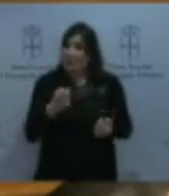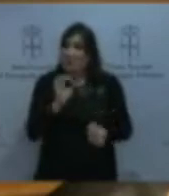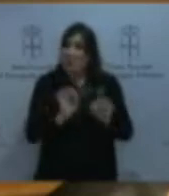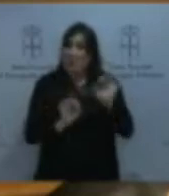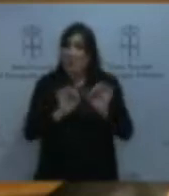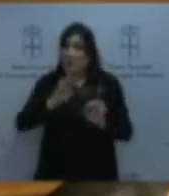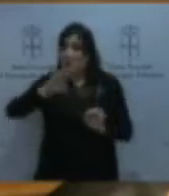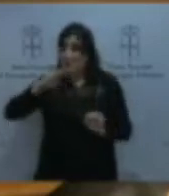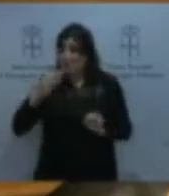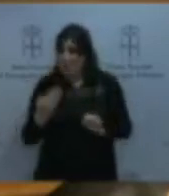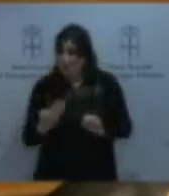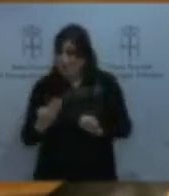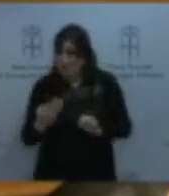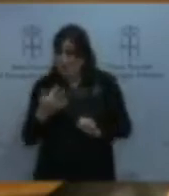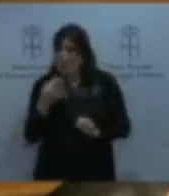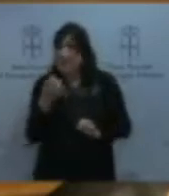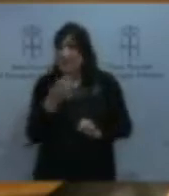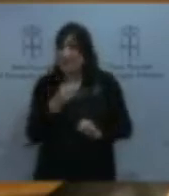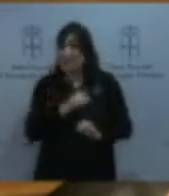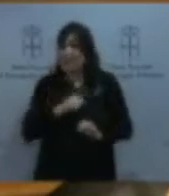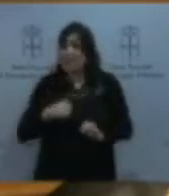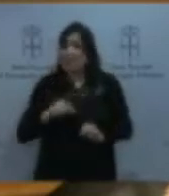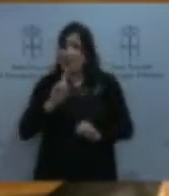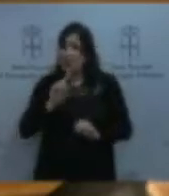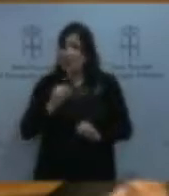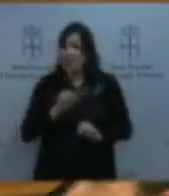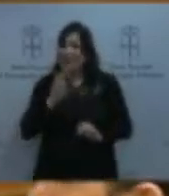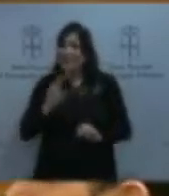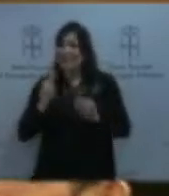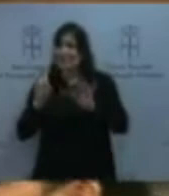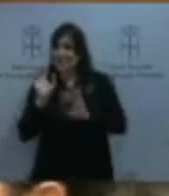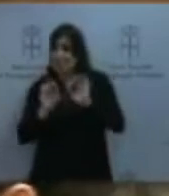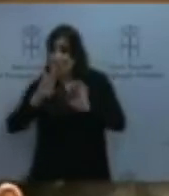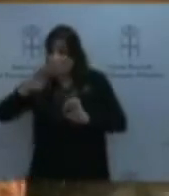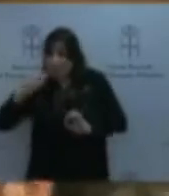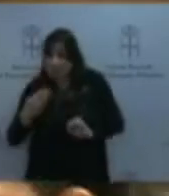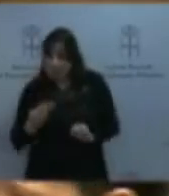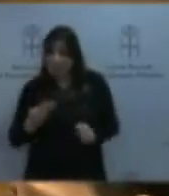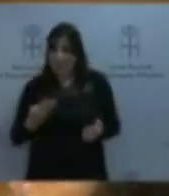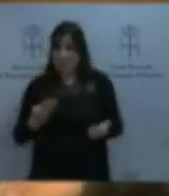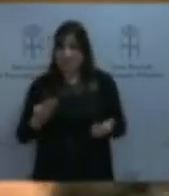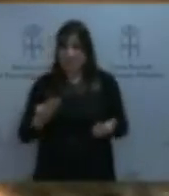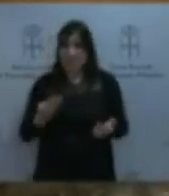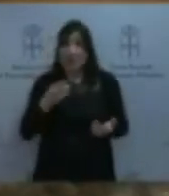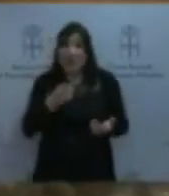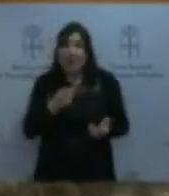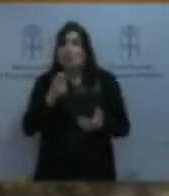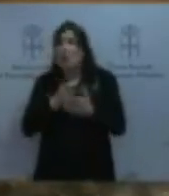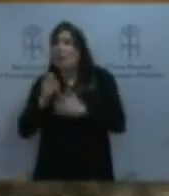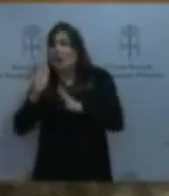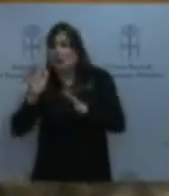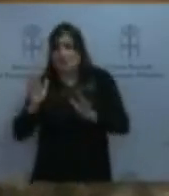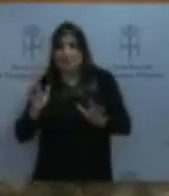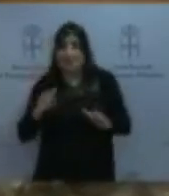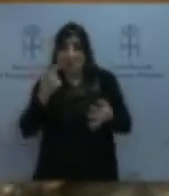del 1,37% del PIB. Sí, usted me dirá, eso no tiene que pagarlo, no sé qué, pero la realidad existe, es esa. Entonces,